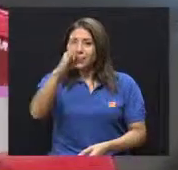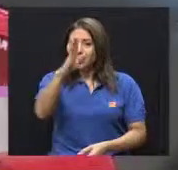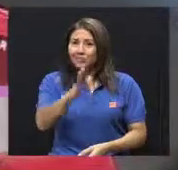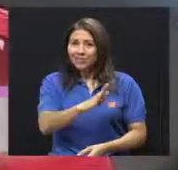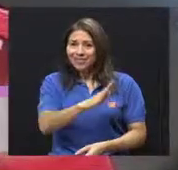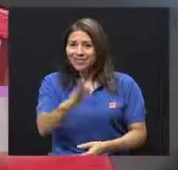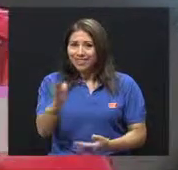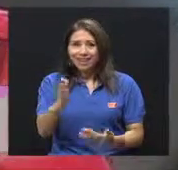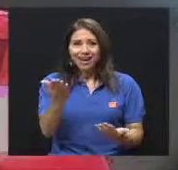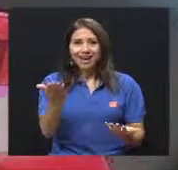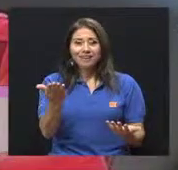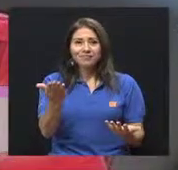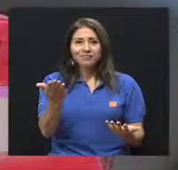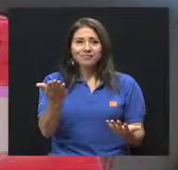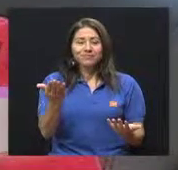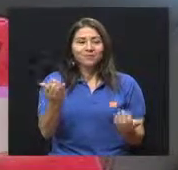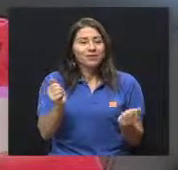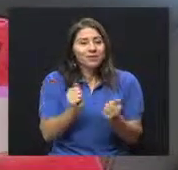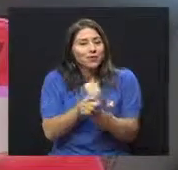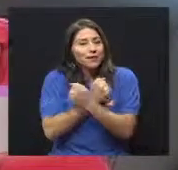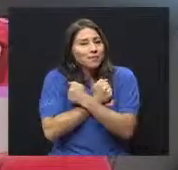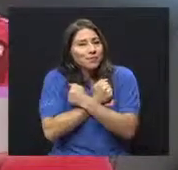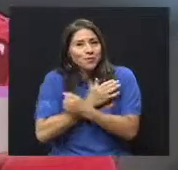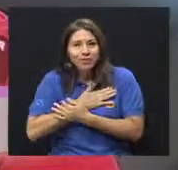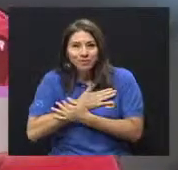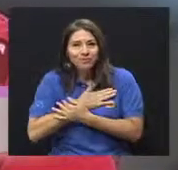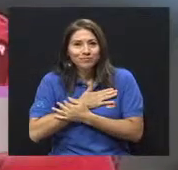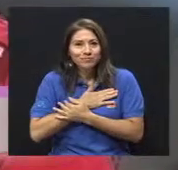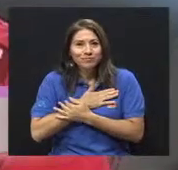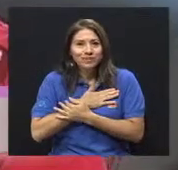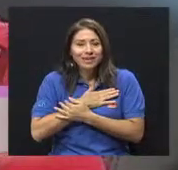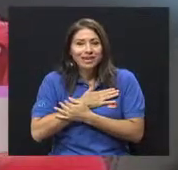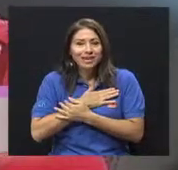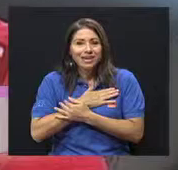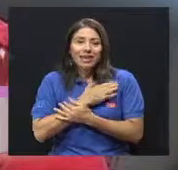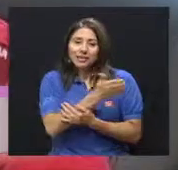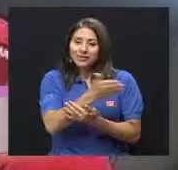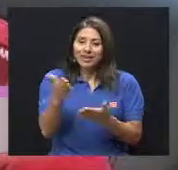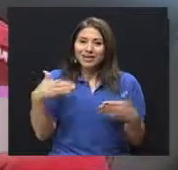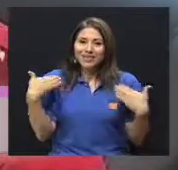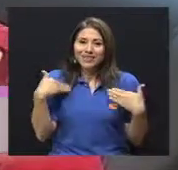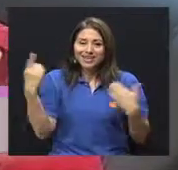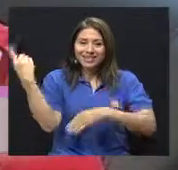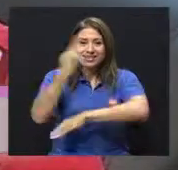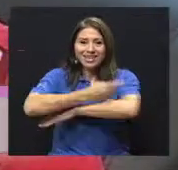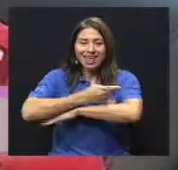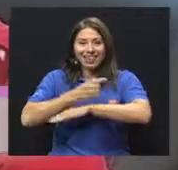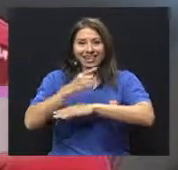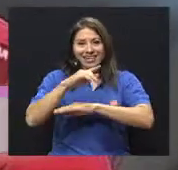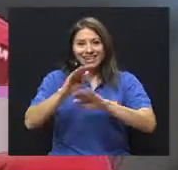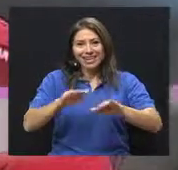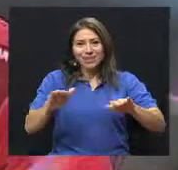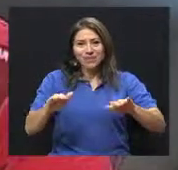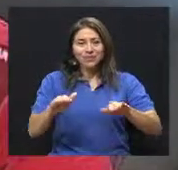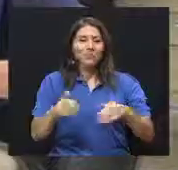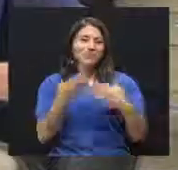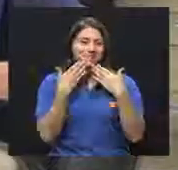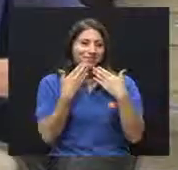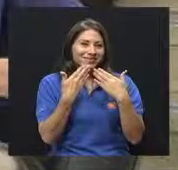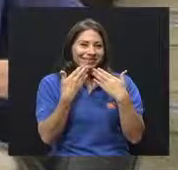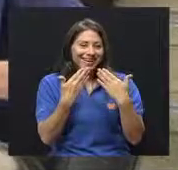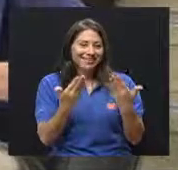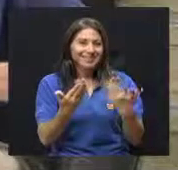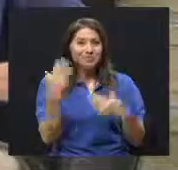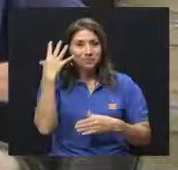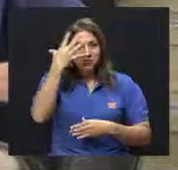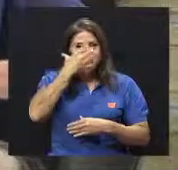que Dios los bendiga con todo el amor mío y que pasen un feliz día del niño. Ay, muchas